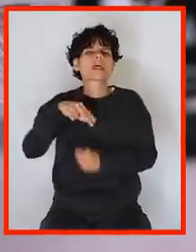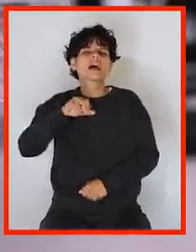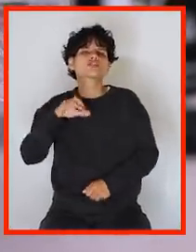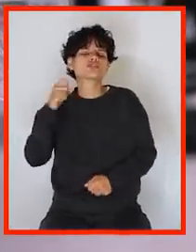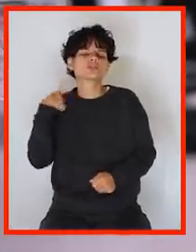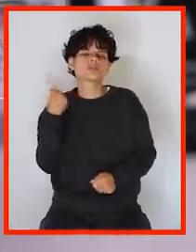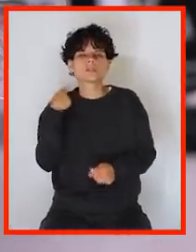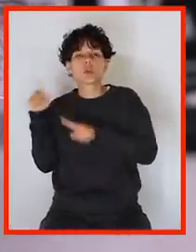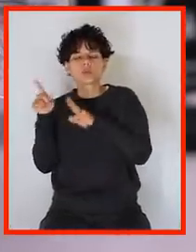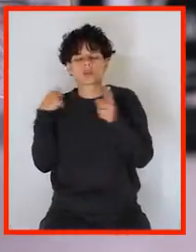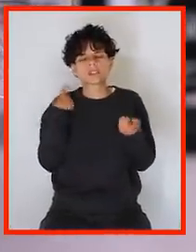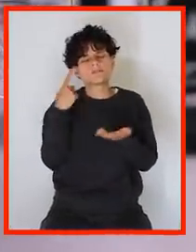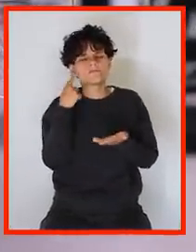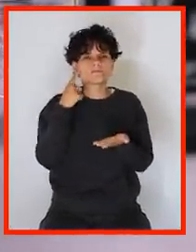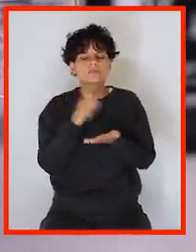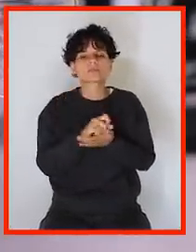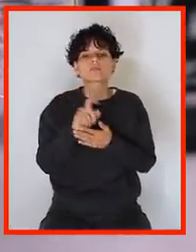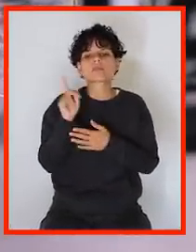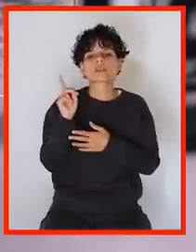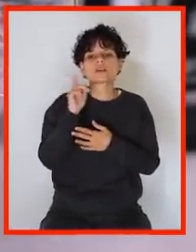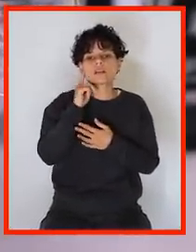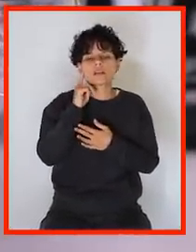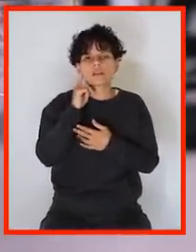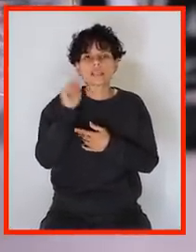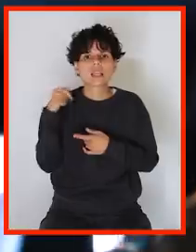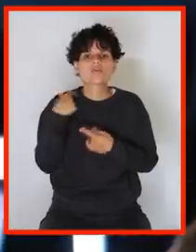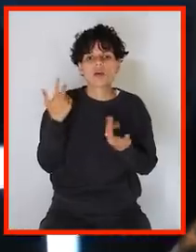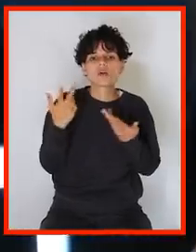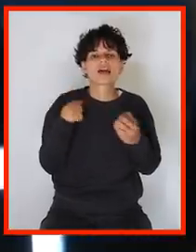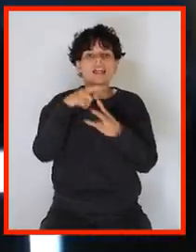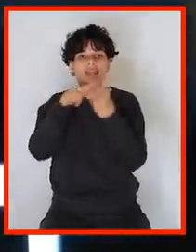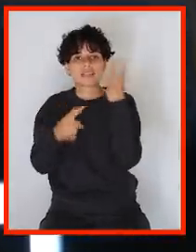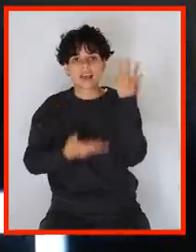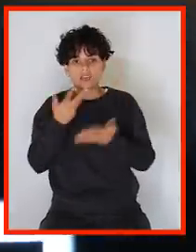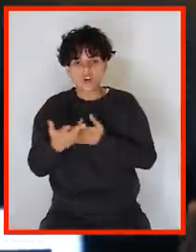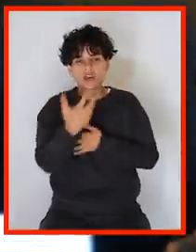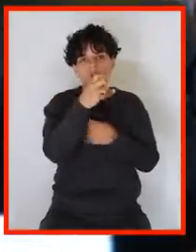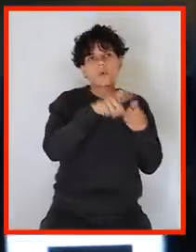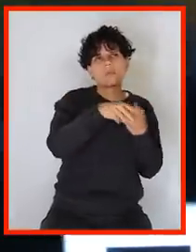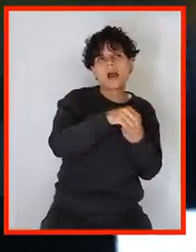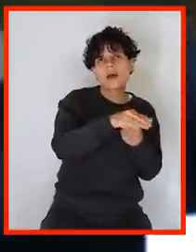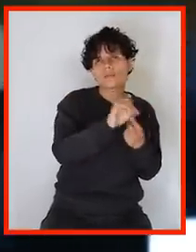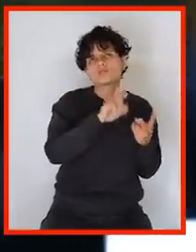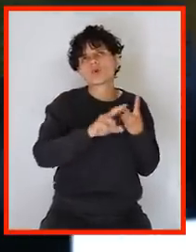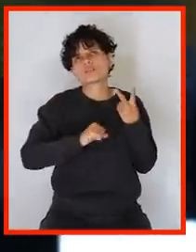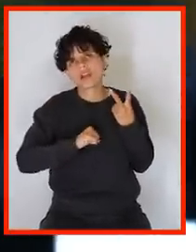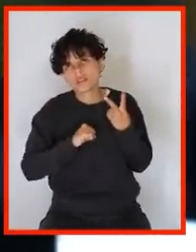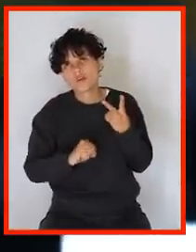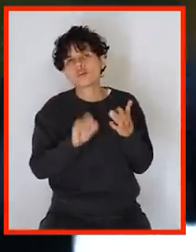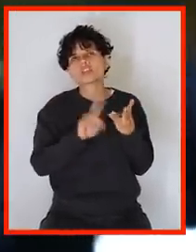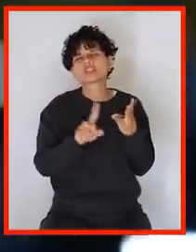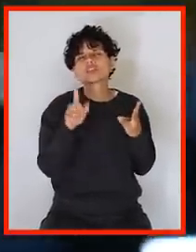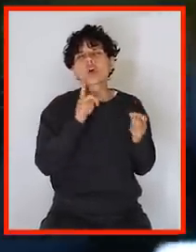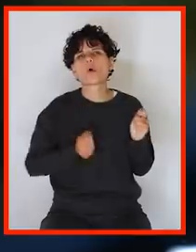con el Nacho, estábamos en el estudio, le dije, hermano, el Nacho y el Flow, el que me produce, vamos a grabar tres temas hoy día, hermano. Vamos a hacer un mambo, vamos a hacer un reggaetón